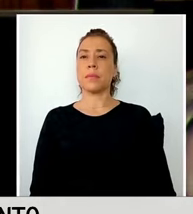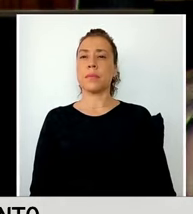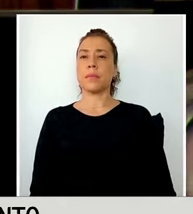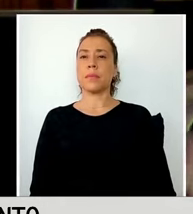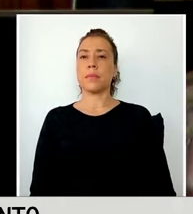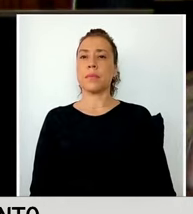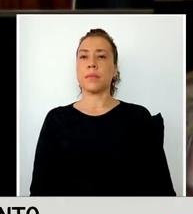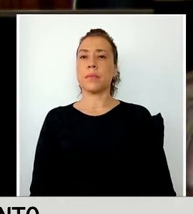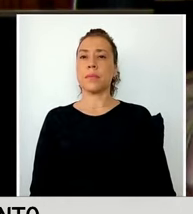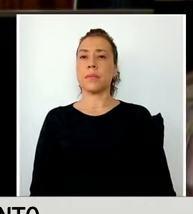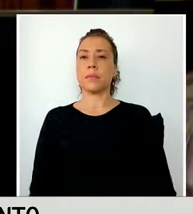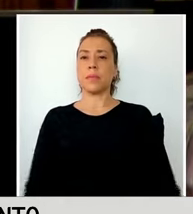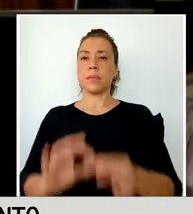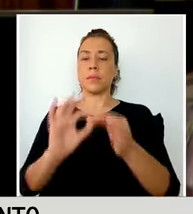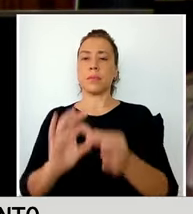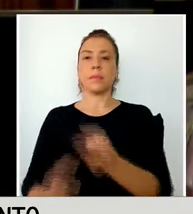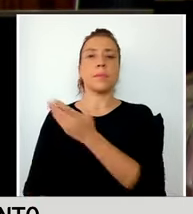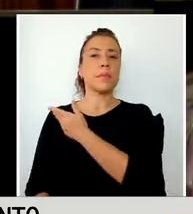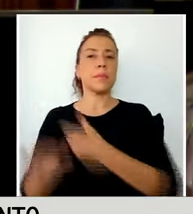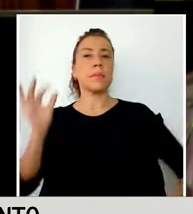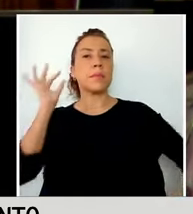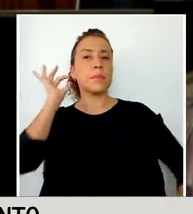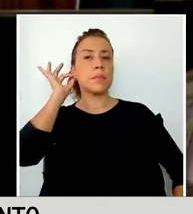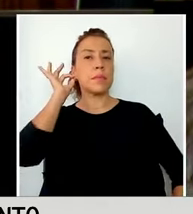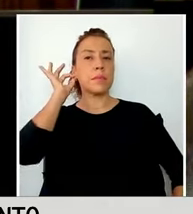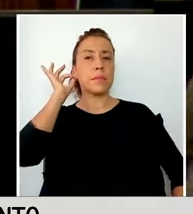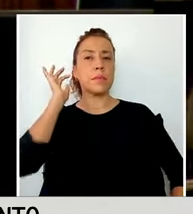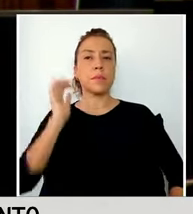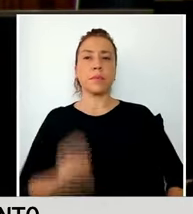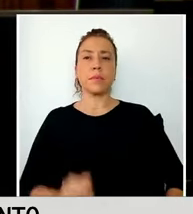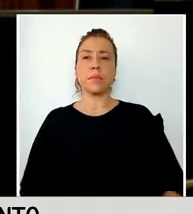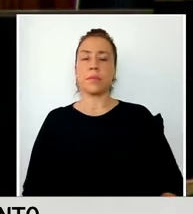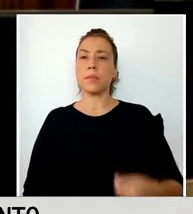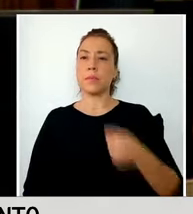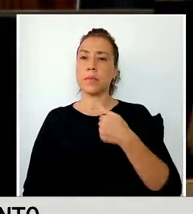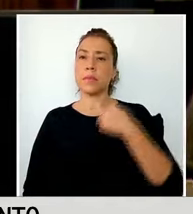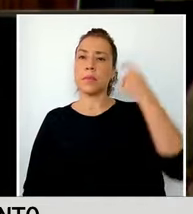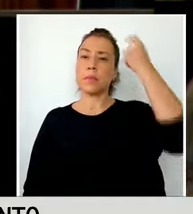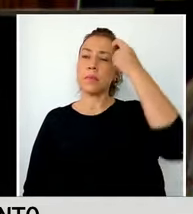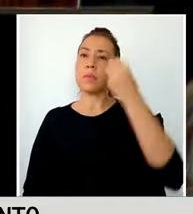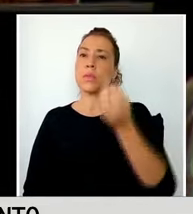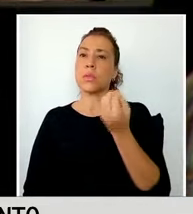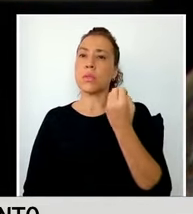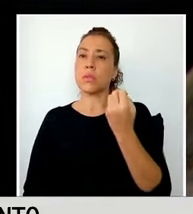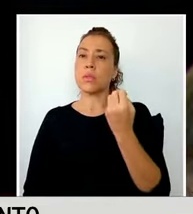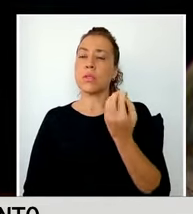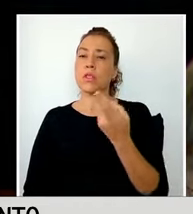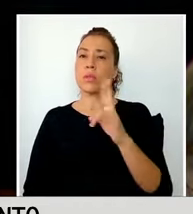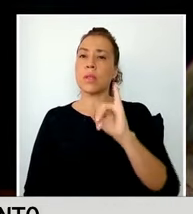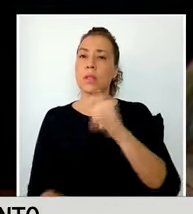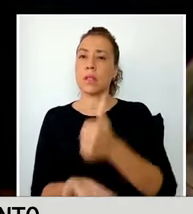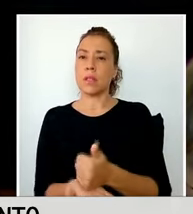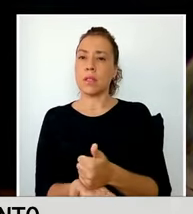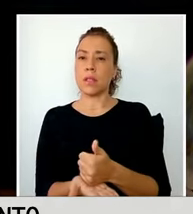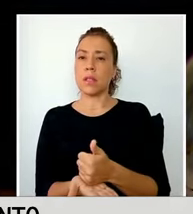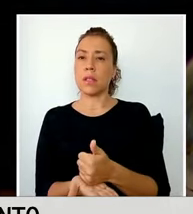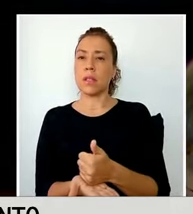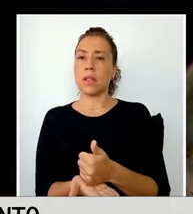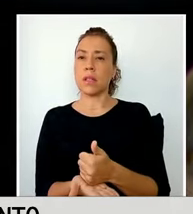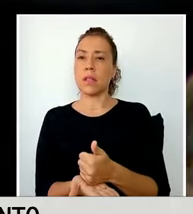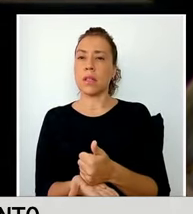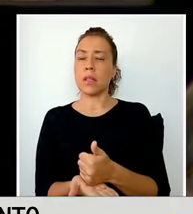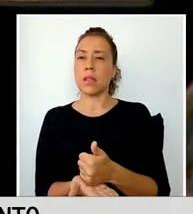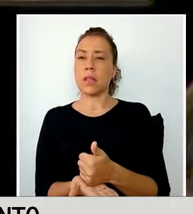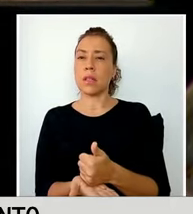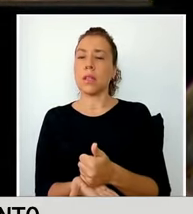Gracias presidenta creo que que es muy bueno que la superintendencia tenga la